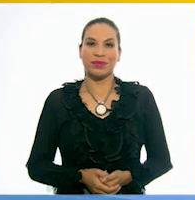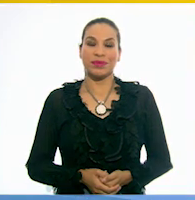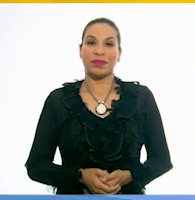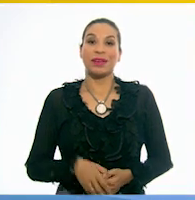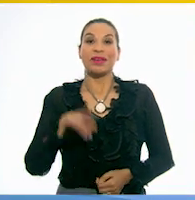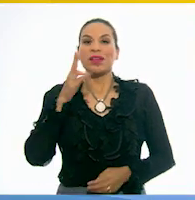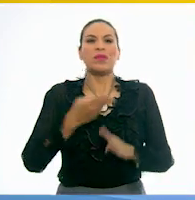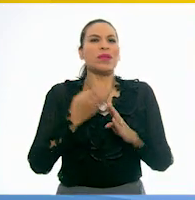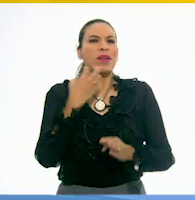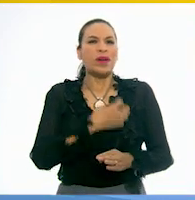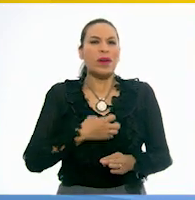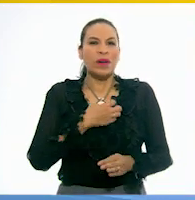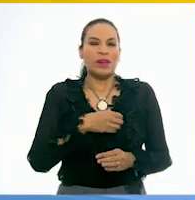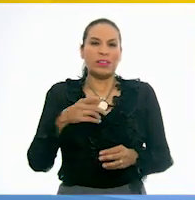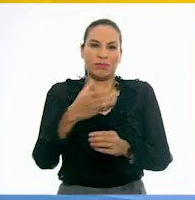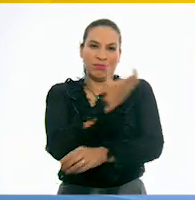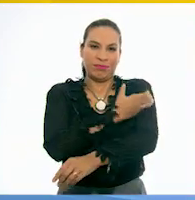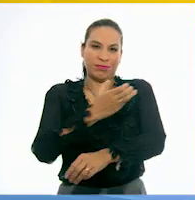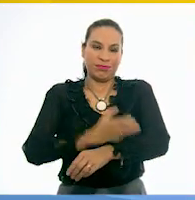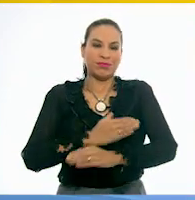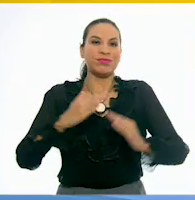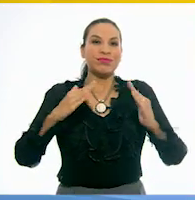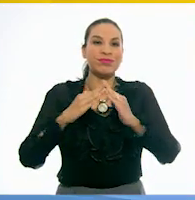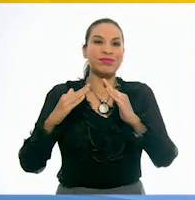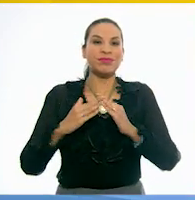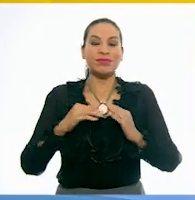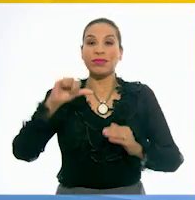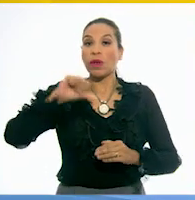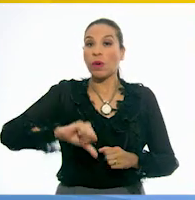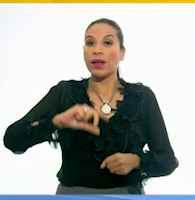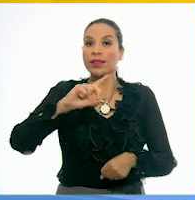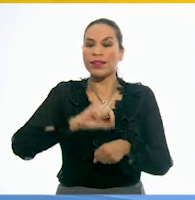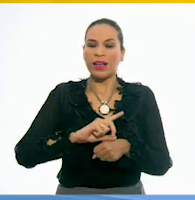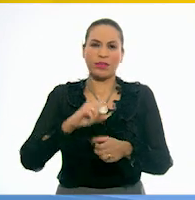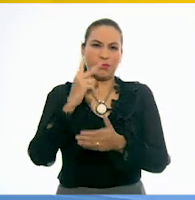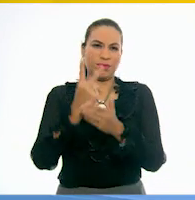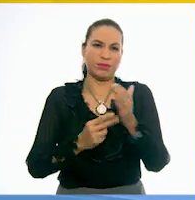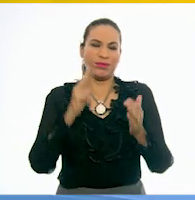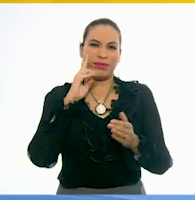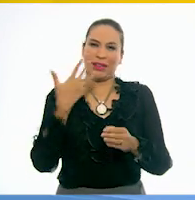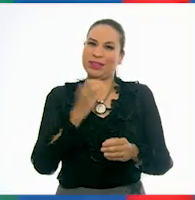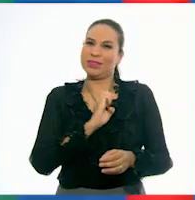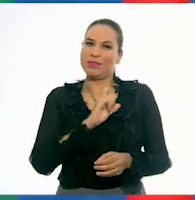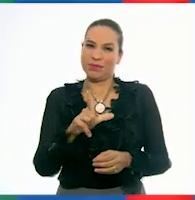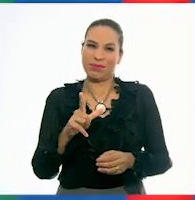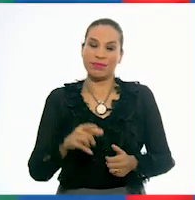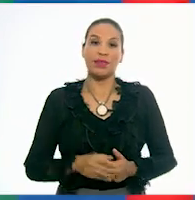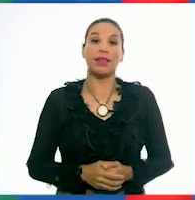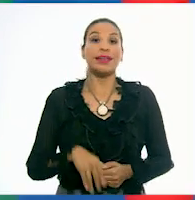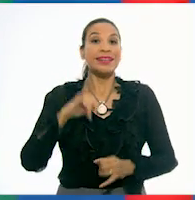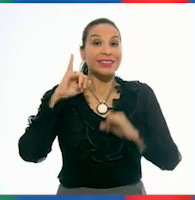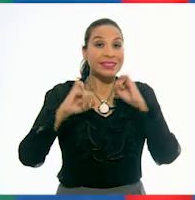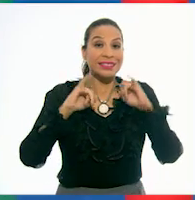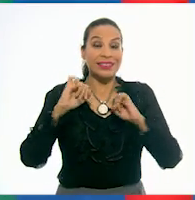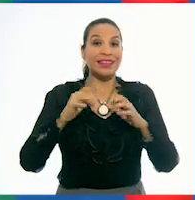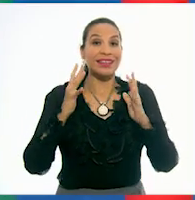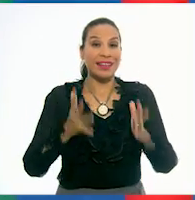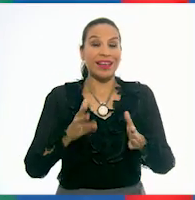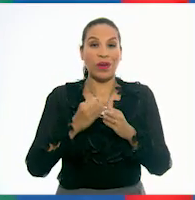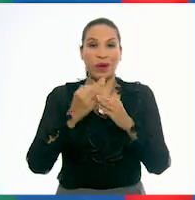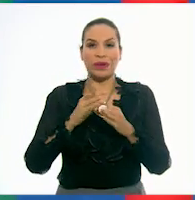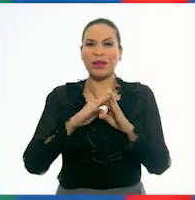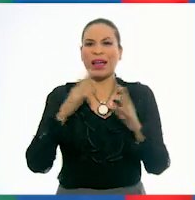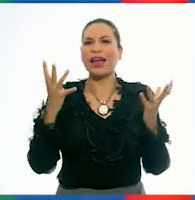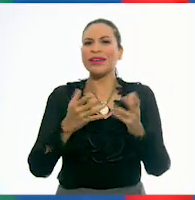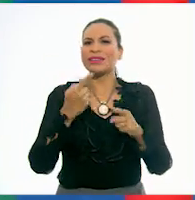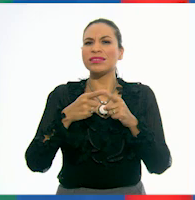Estamos muy contentas de que nos estén acompañando desde casa, porque el día de hoy tenemos un programa muy especial. Sí, ya que nos vamos a dedicar